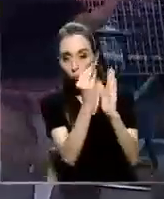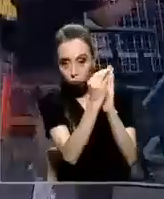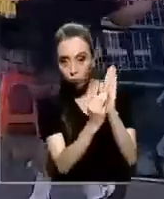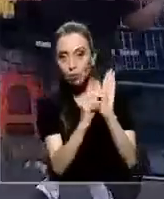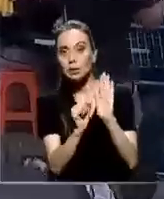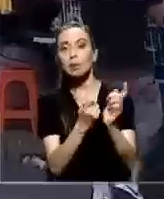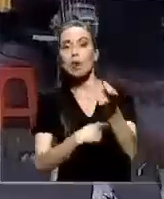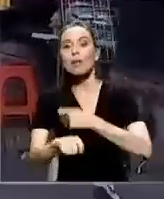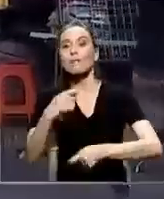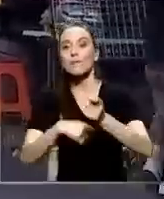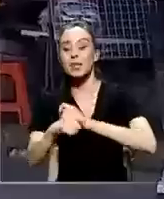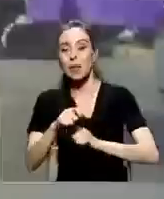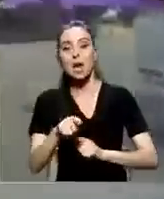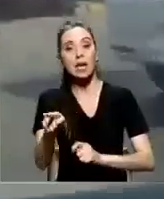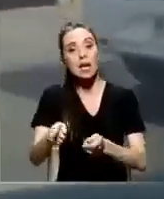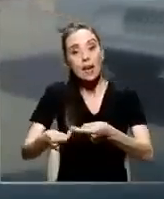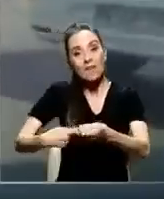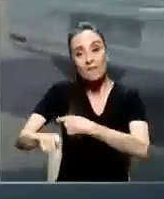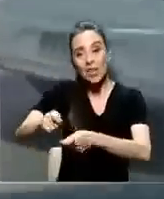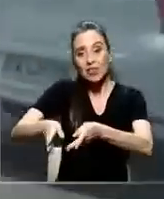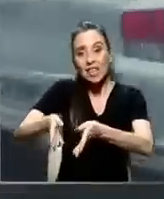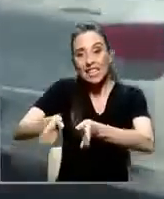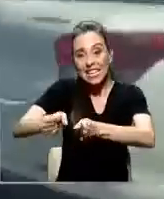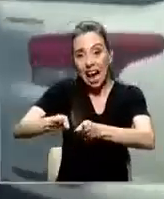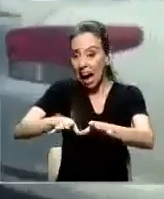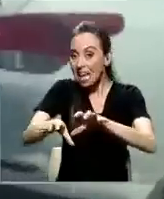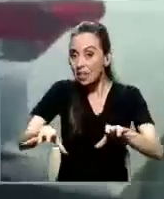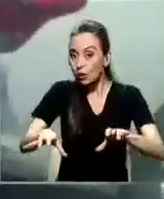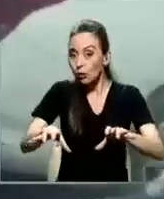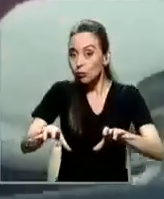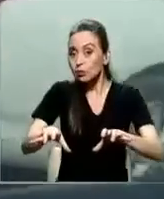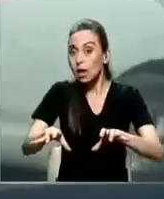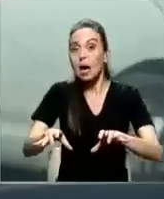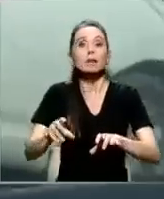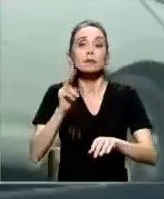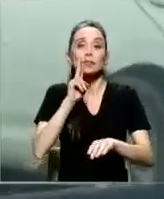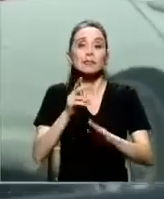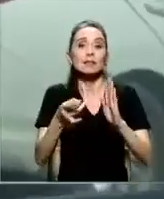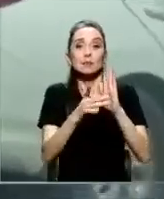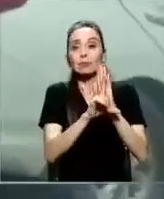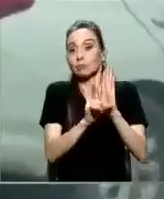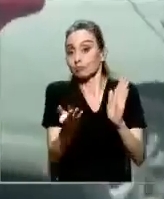para su comercialización, a diferencia de los productos que se venden de manera informal.